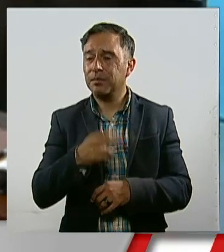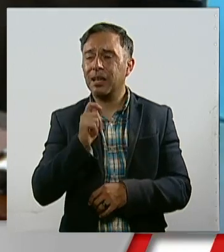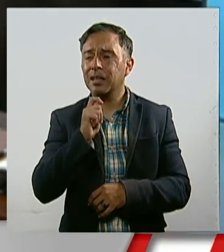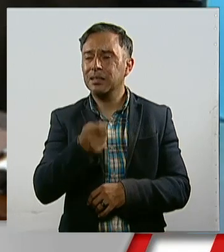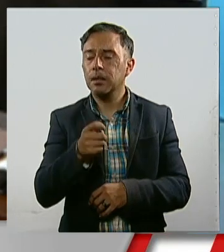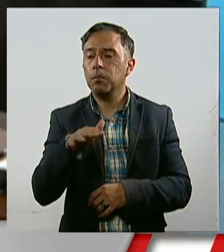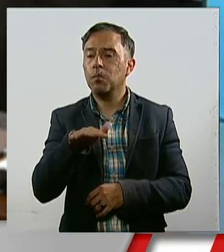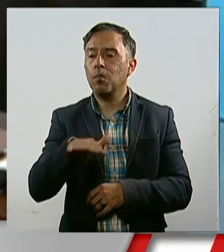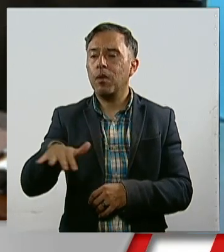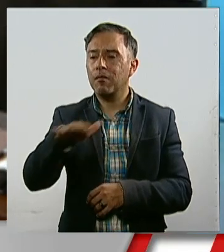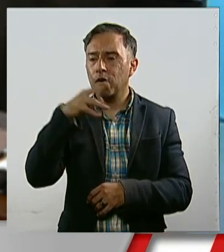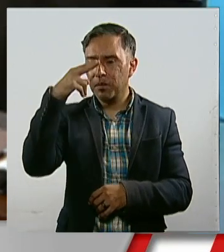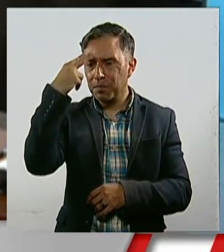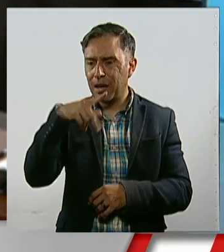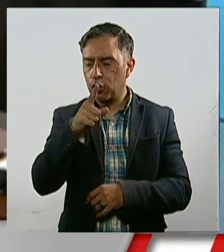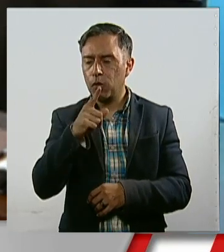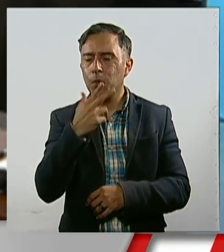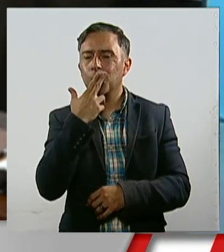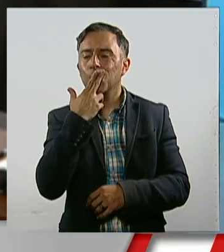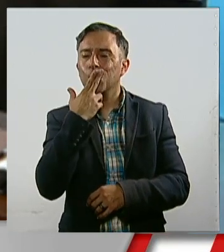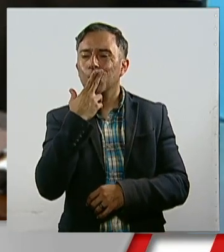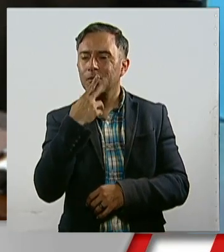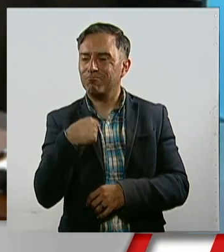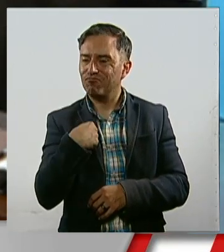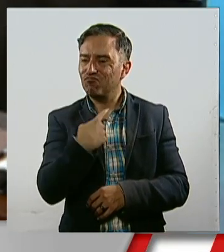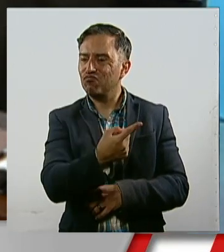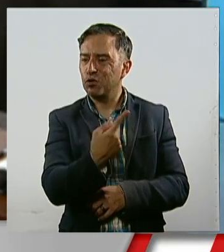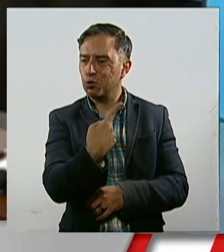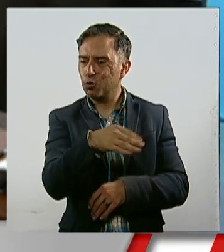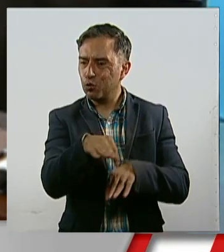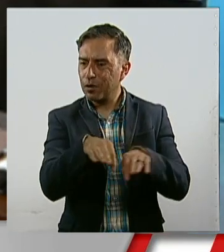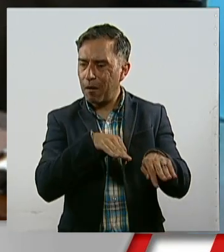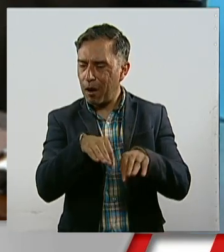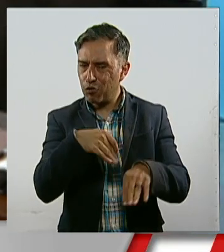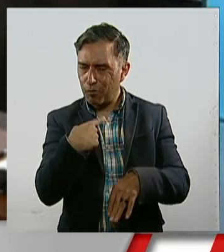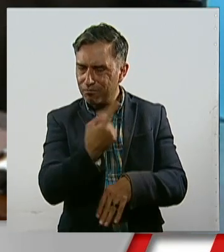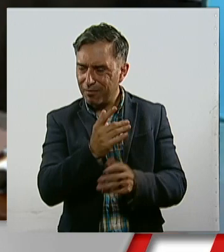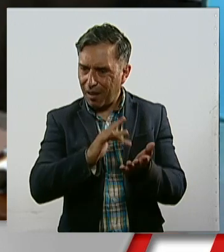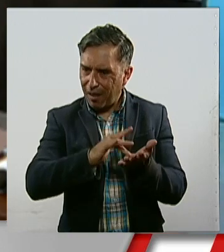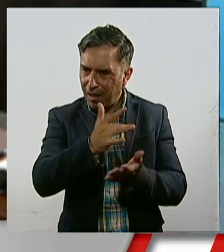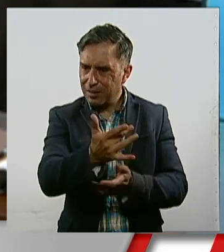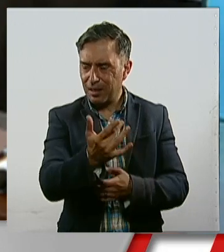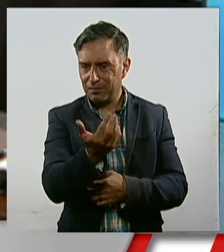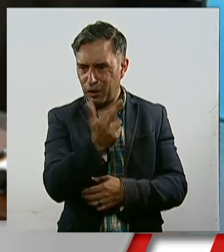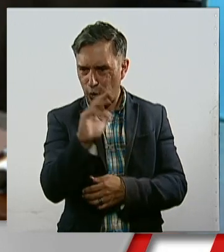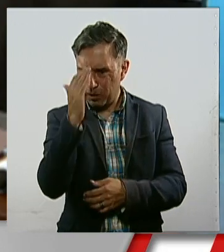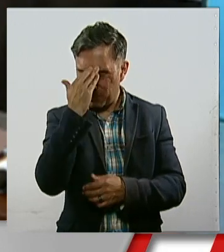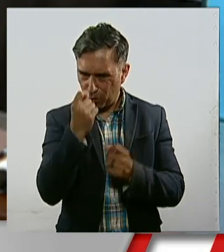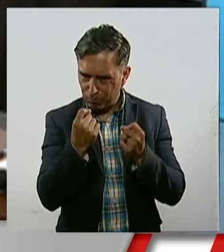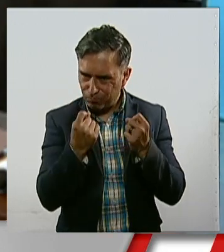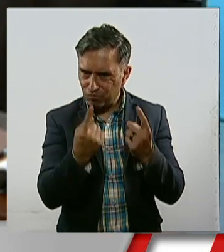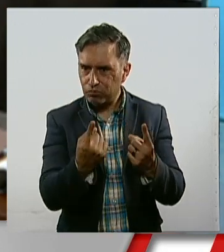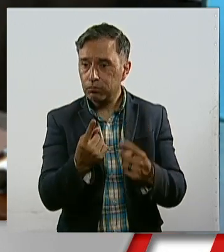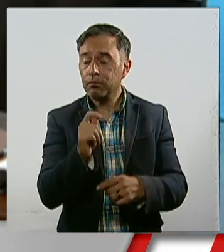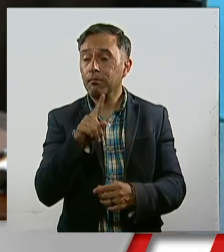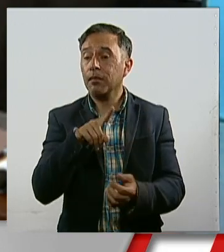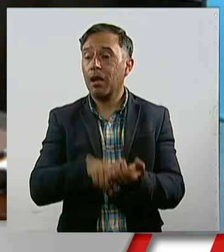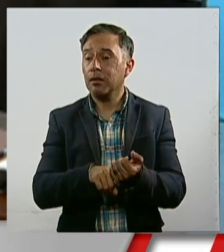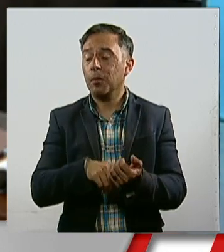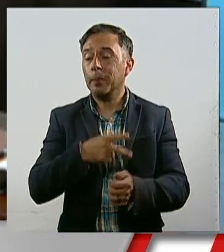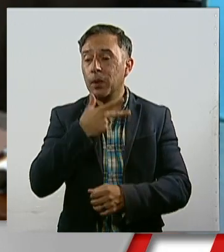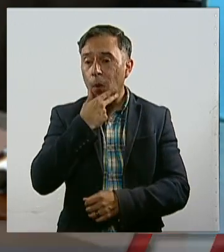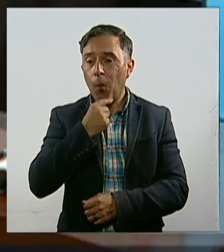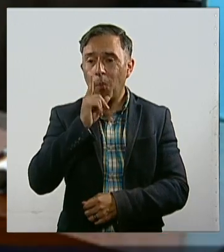por agradecer y reconocer su labor misma que nos llena de orgullo a las